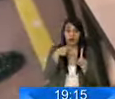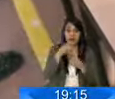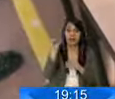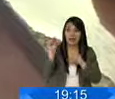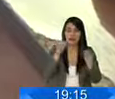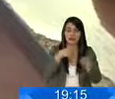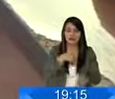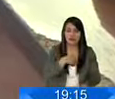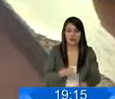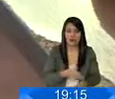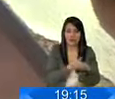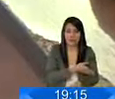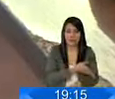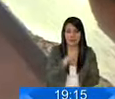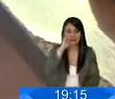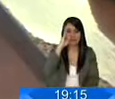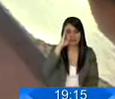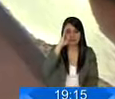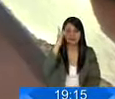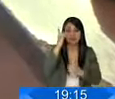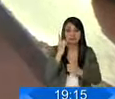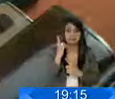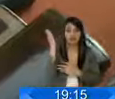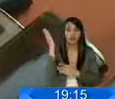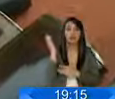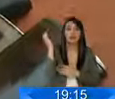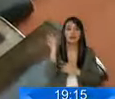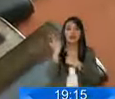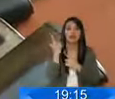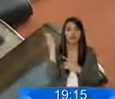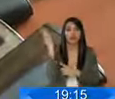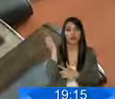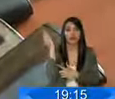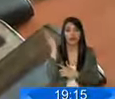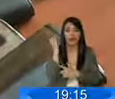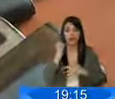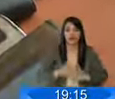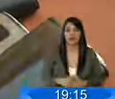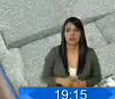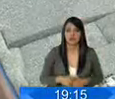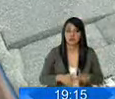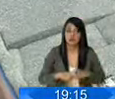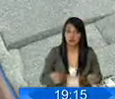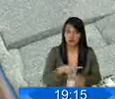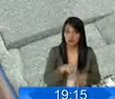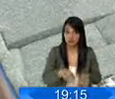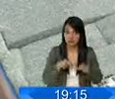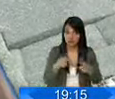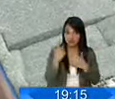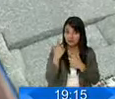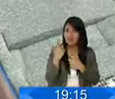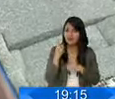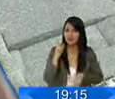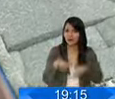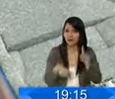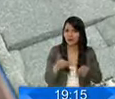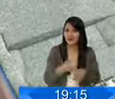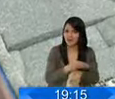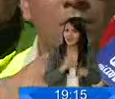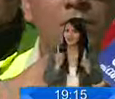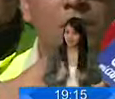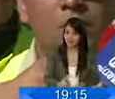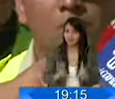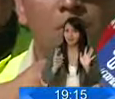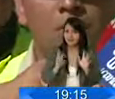que era oficial en servicio pasivo de las Fuerzas Armadas. Según la policía, esto no le faculta tener el armamento sin los permisos